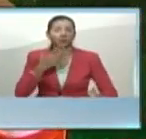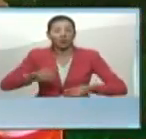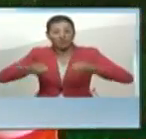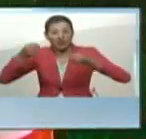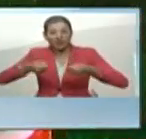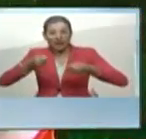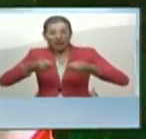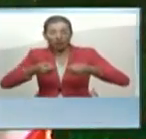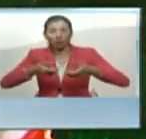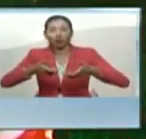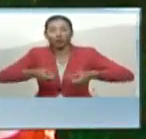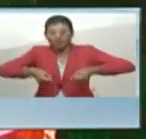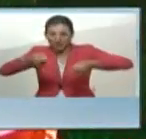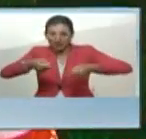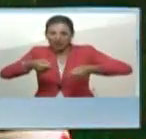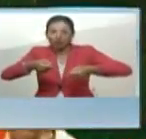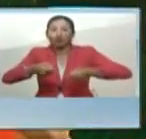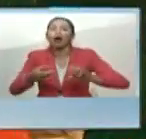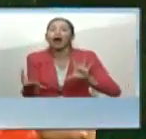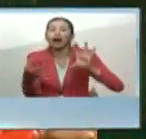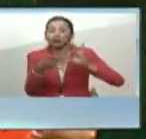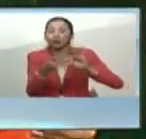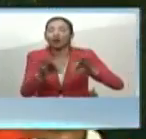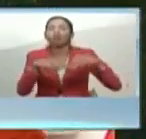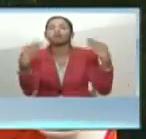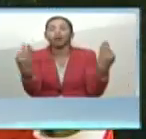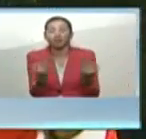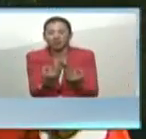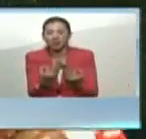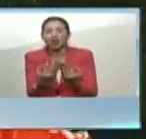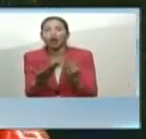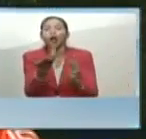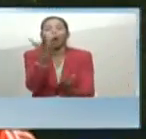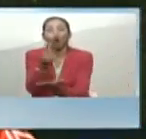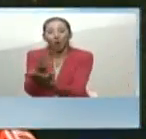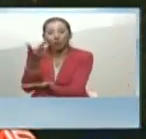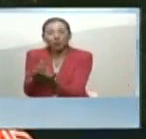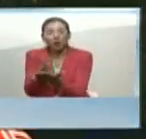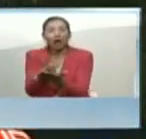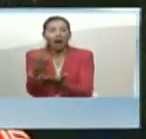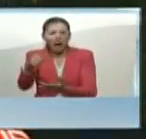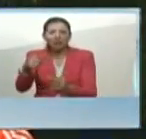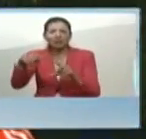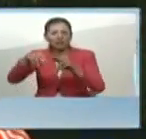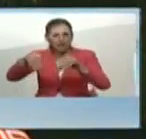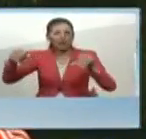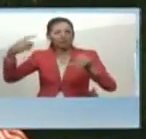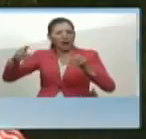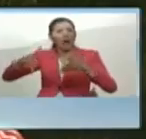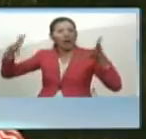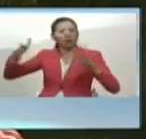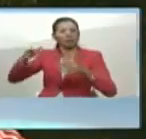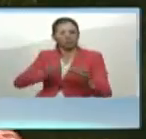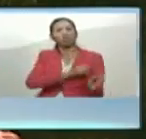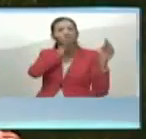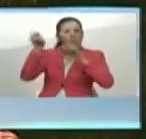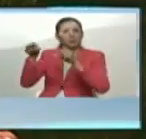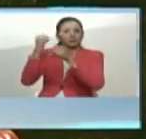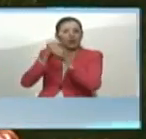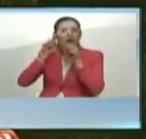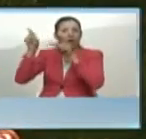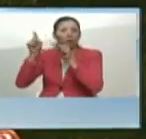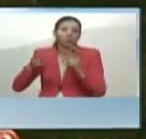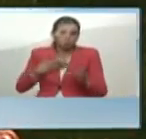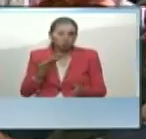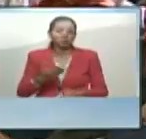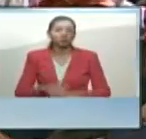del movimiento bolivariano de familia, con las comunas, y entonces dicen, mira, que hay una tierra más grande. Vamos a entrarle también. Ya es cuestión